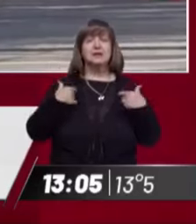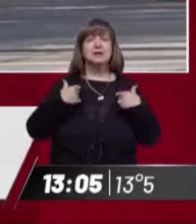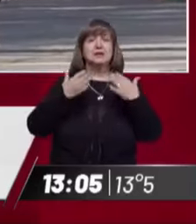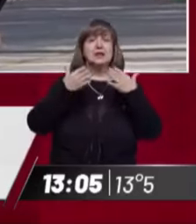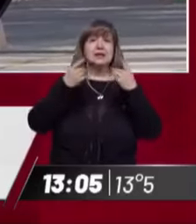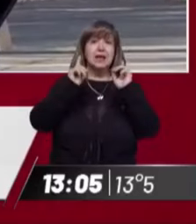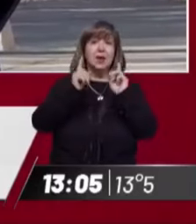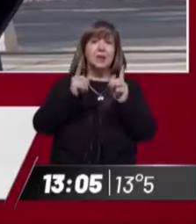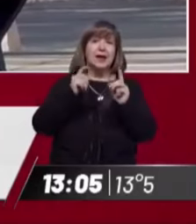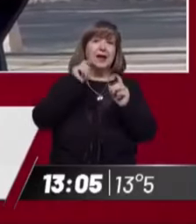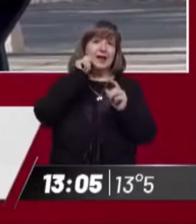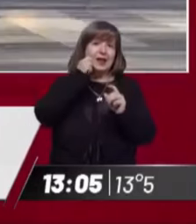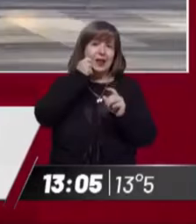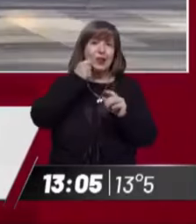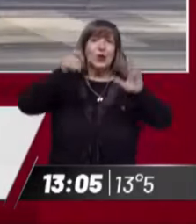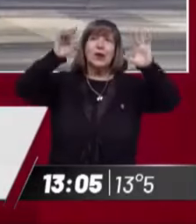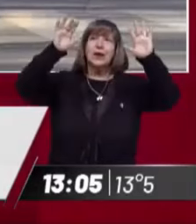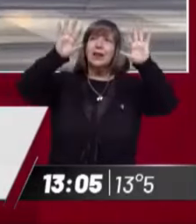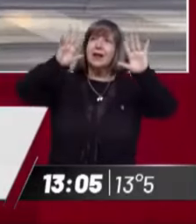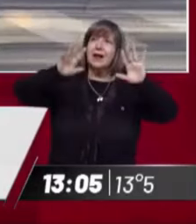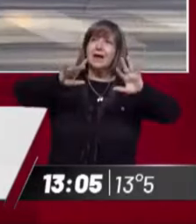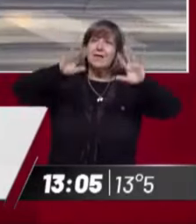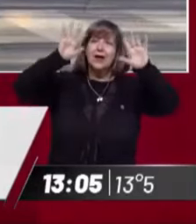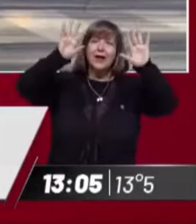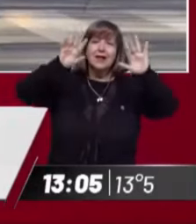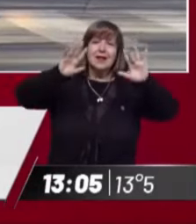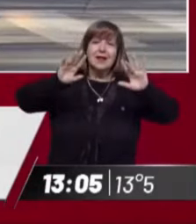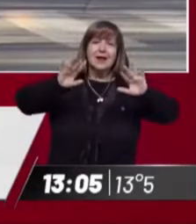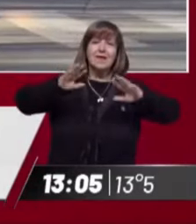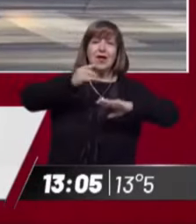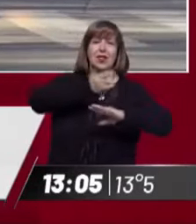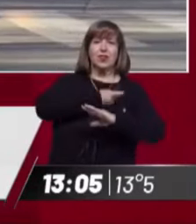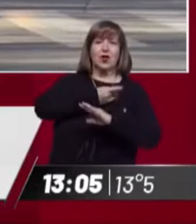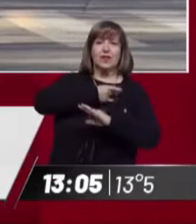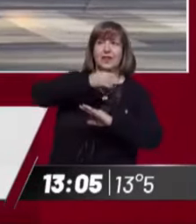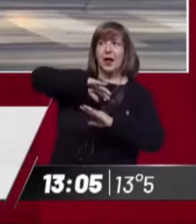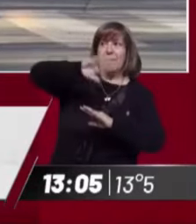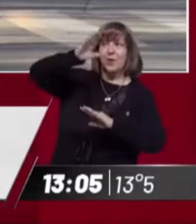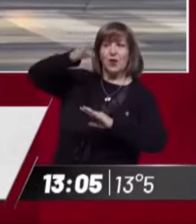con su presencia en la montaña, y